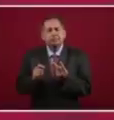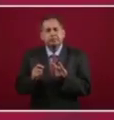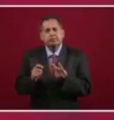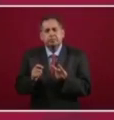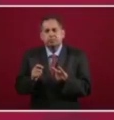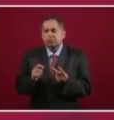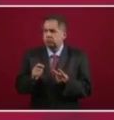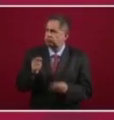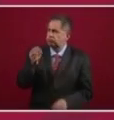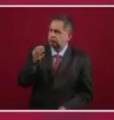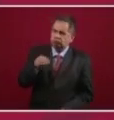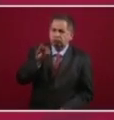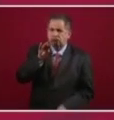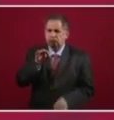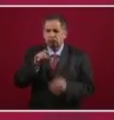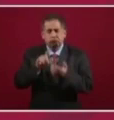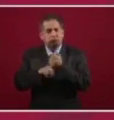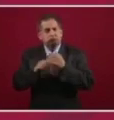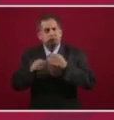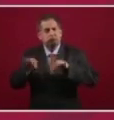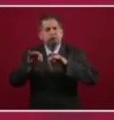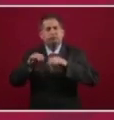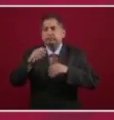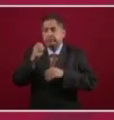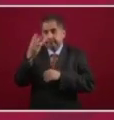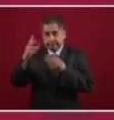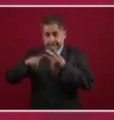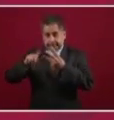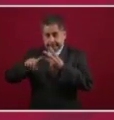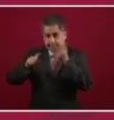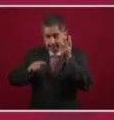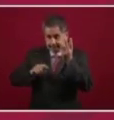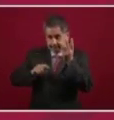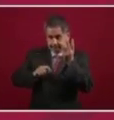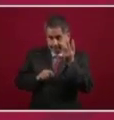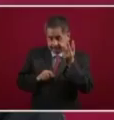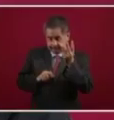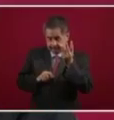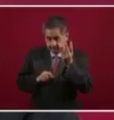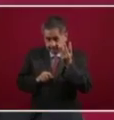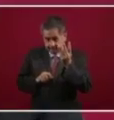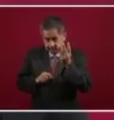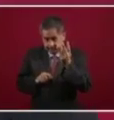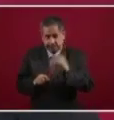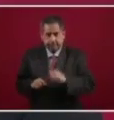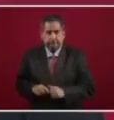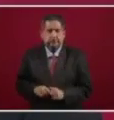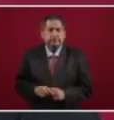muy importante. Y tercero,